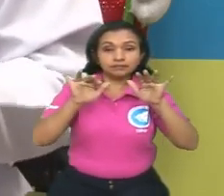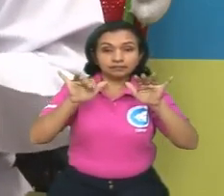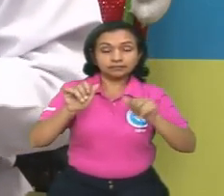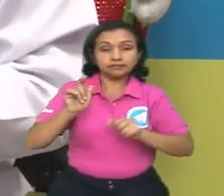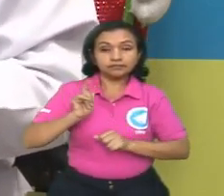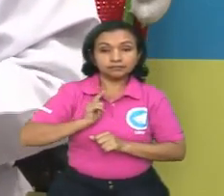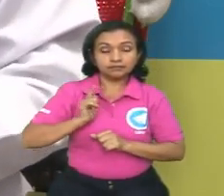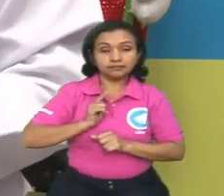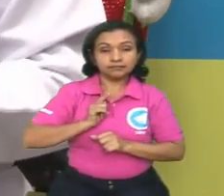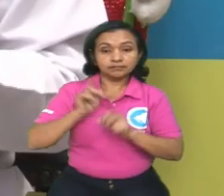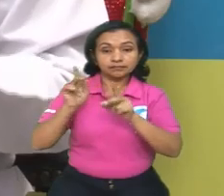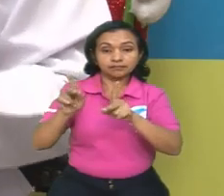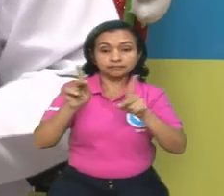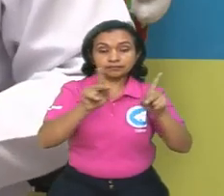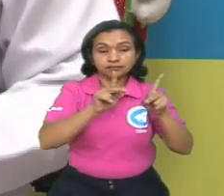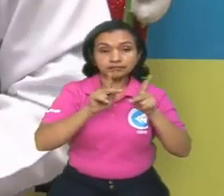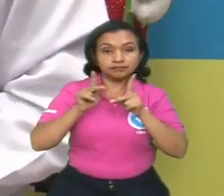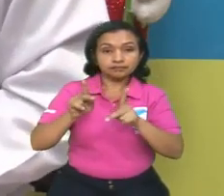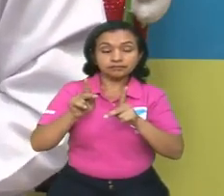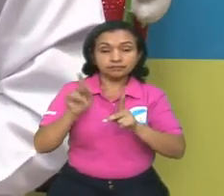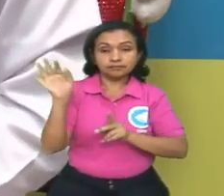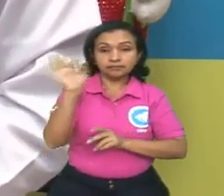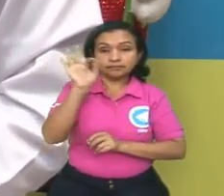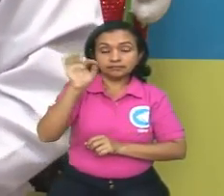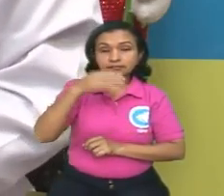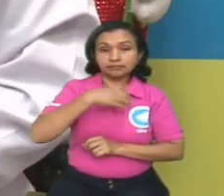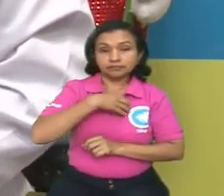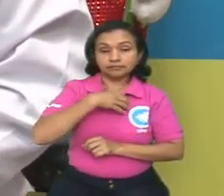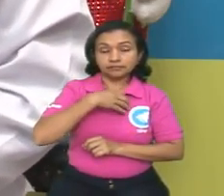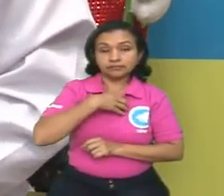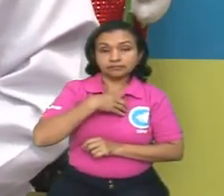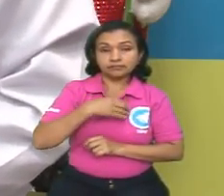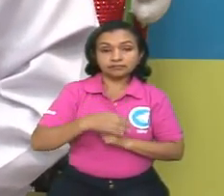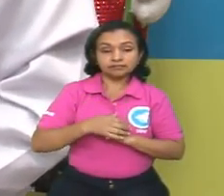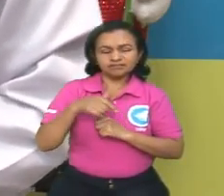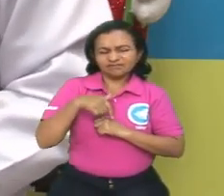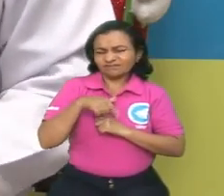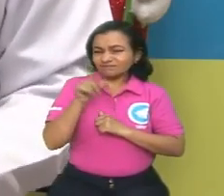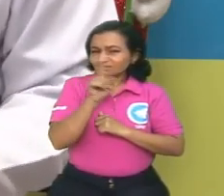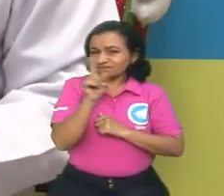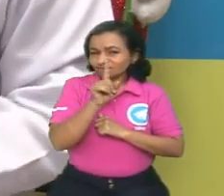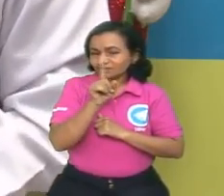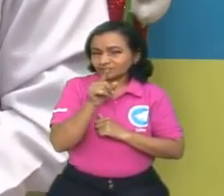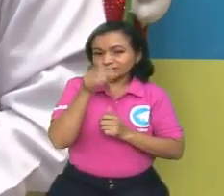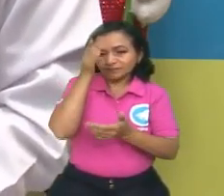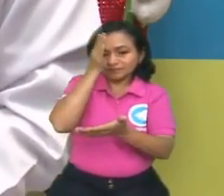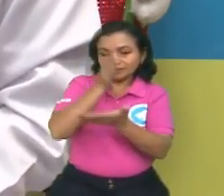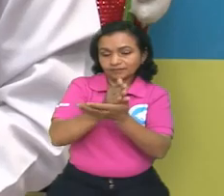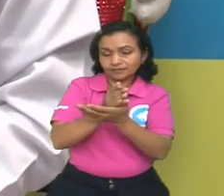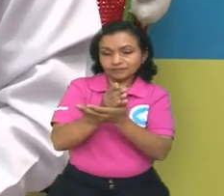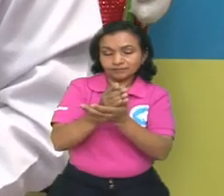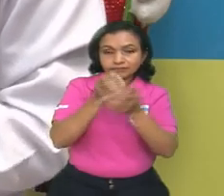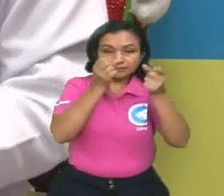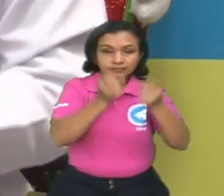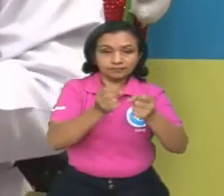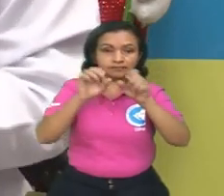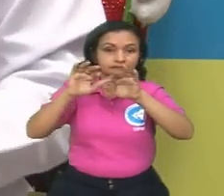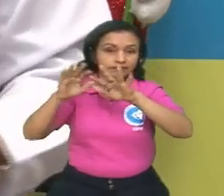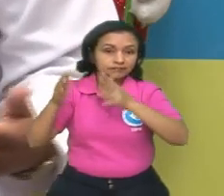de cada persona, según cómo es su manera de ser, que ellos dicen en este momento no quiero, o es decisión de la pareja, pero a